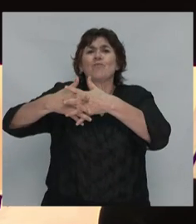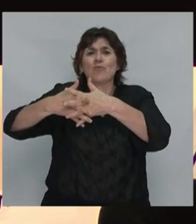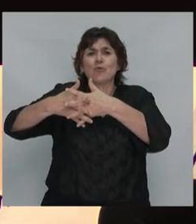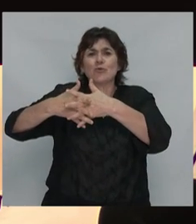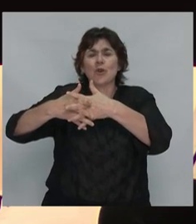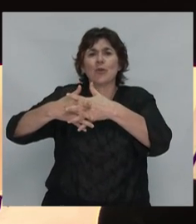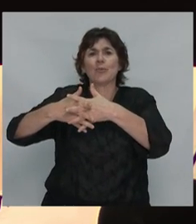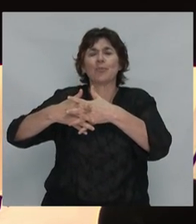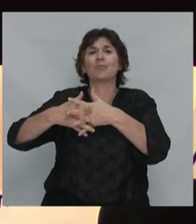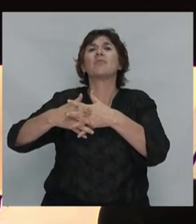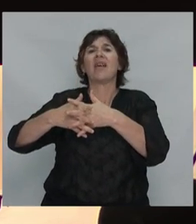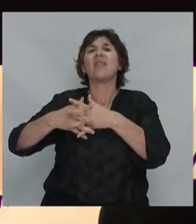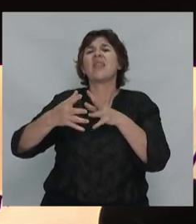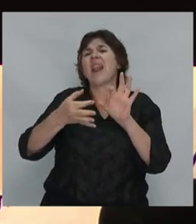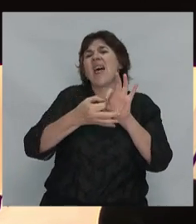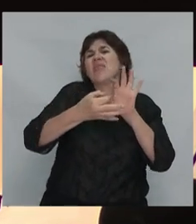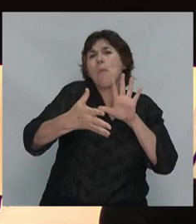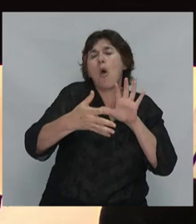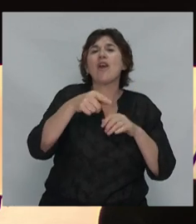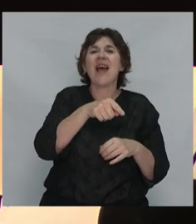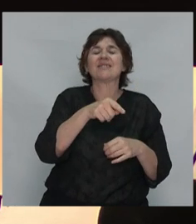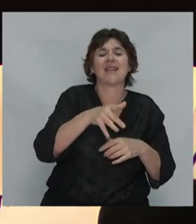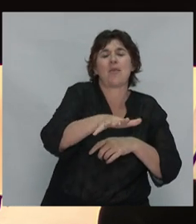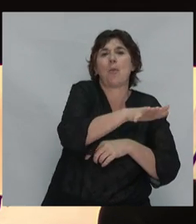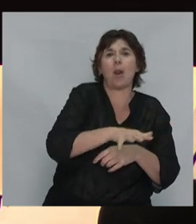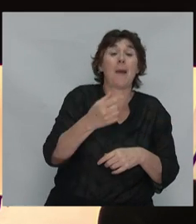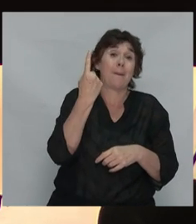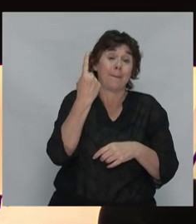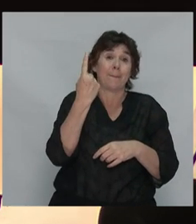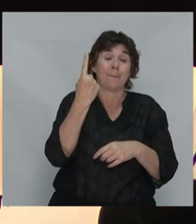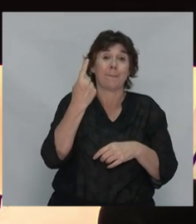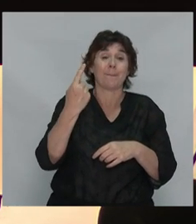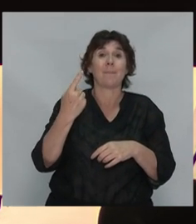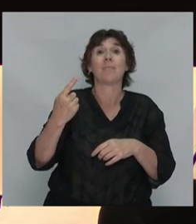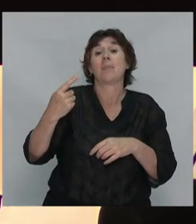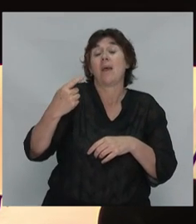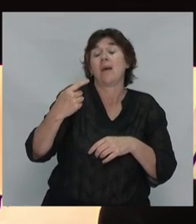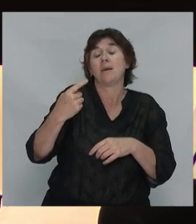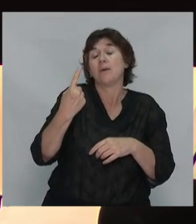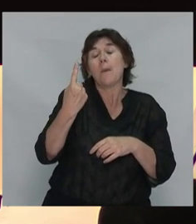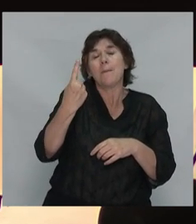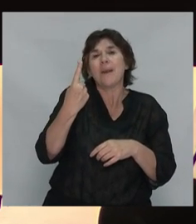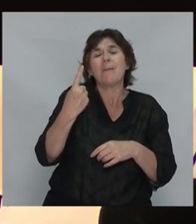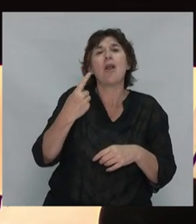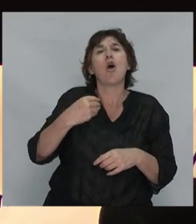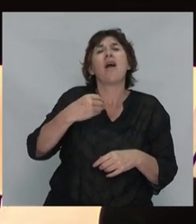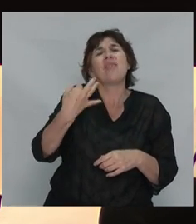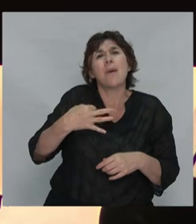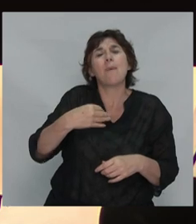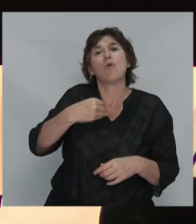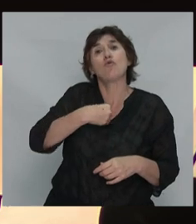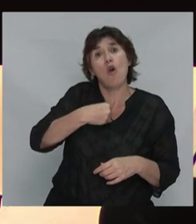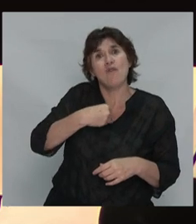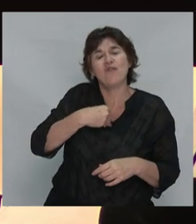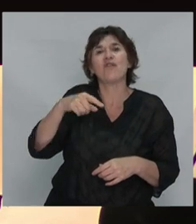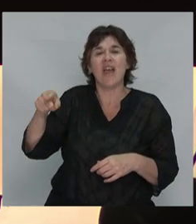del control popular la primera lección que es una dura lección para nosotros es confiar en el sistema de justicia independiente